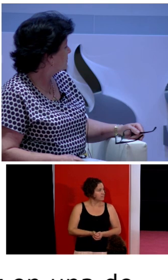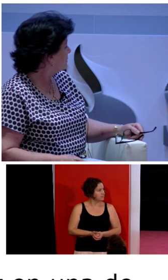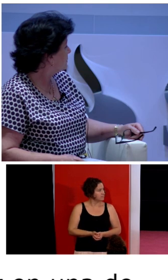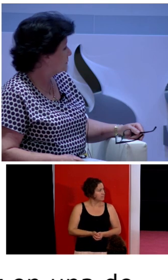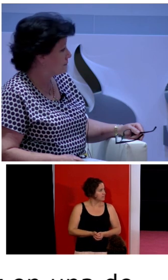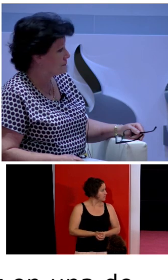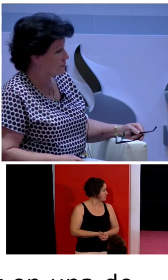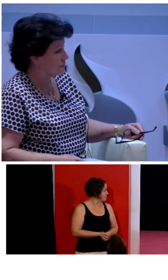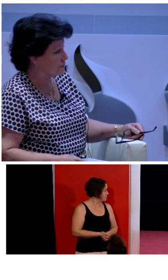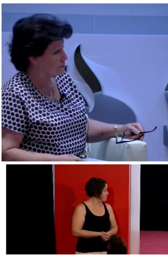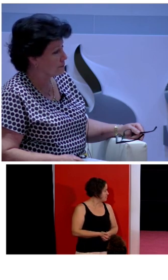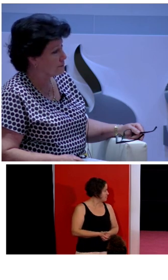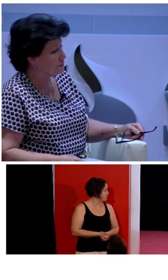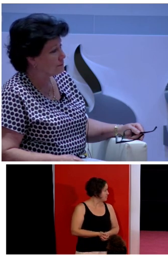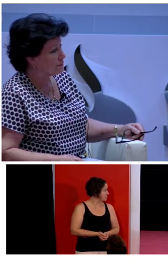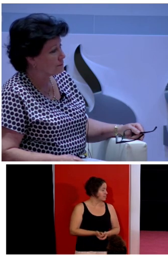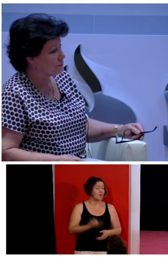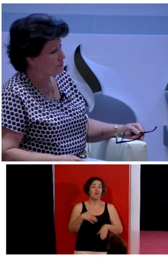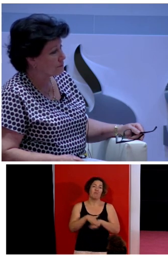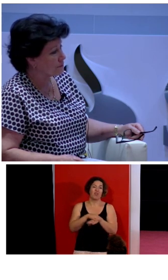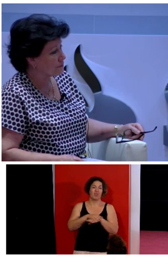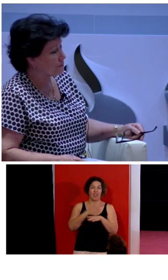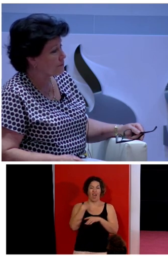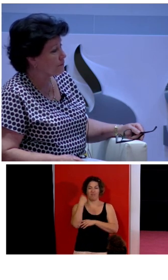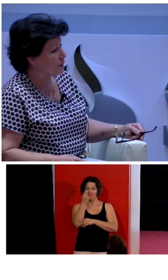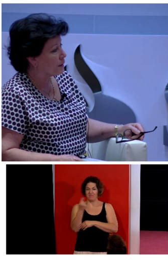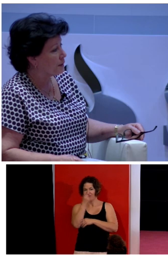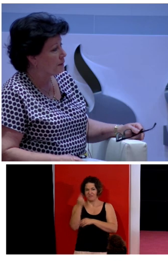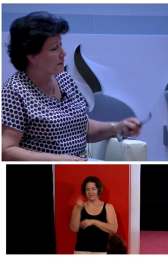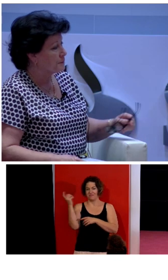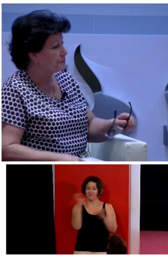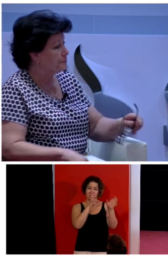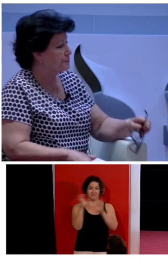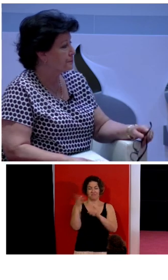Bueno, perdonadnos, tenía animaciones, no han podido visualizarse.